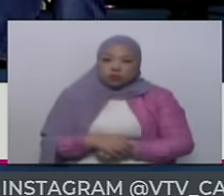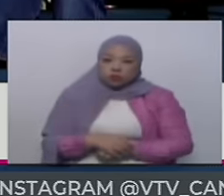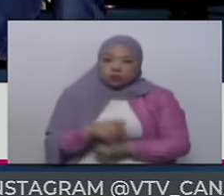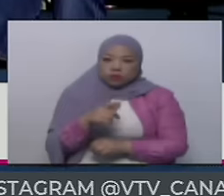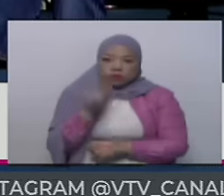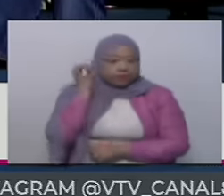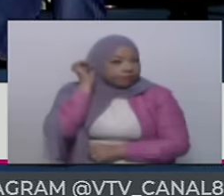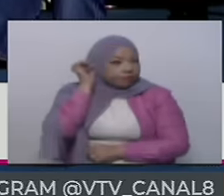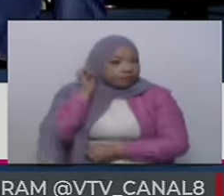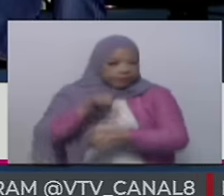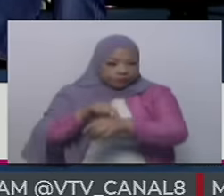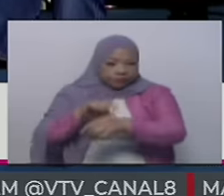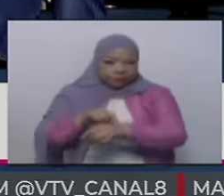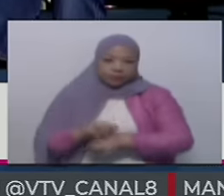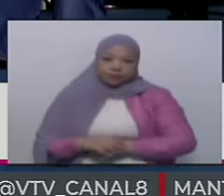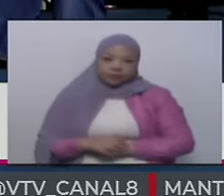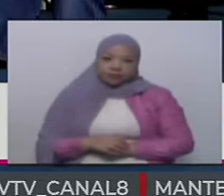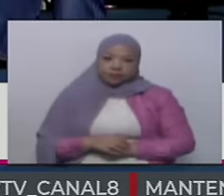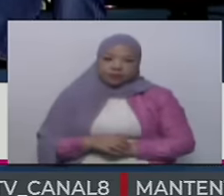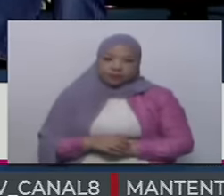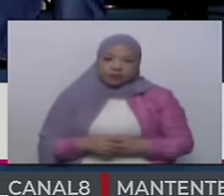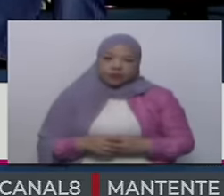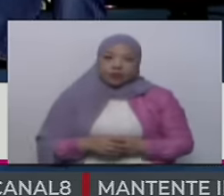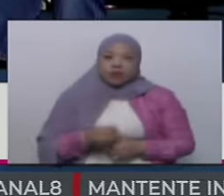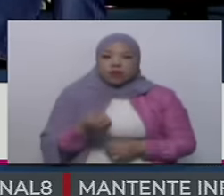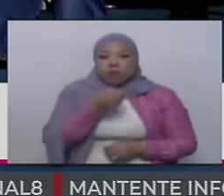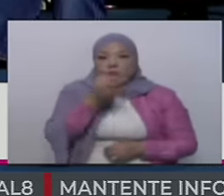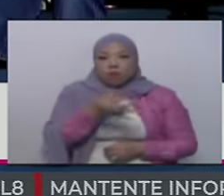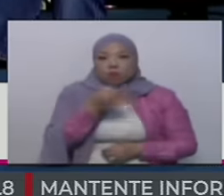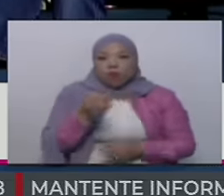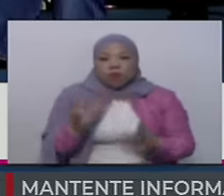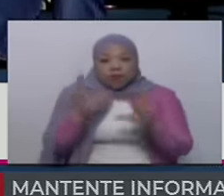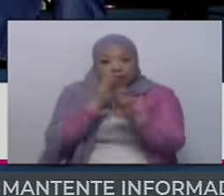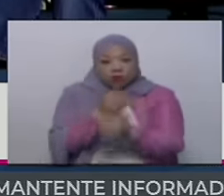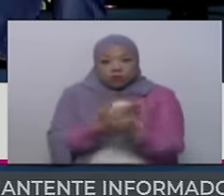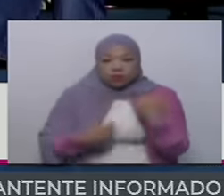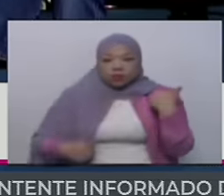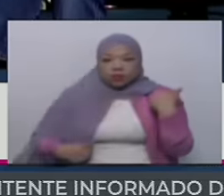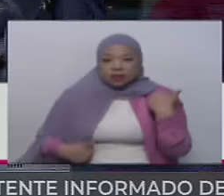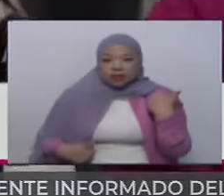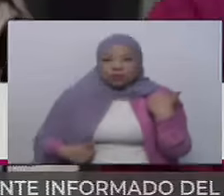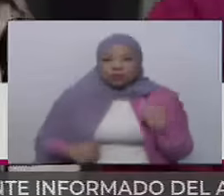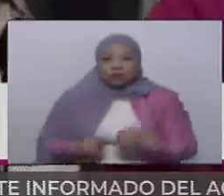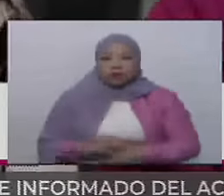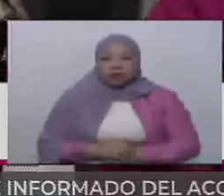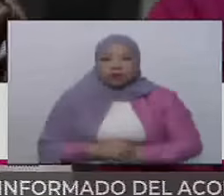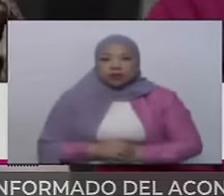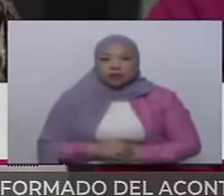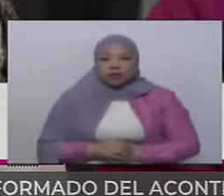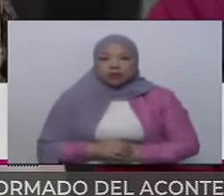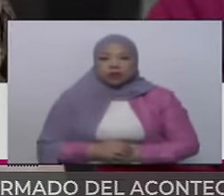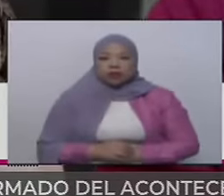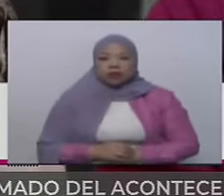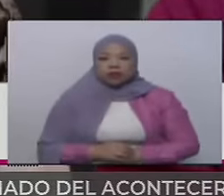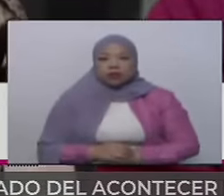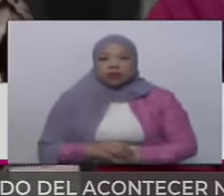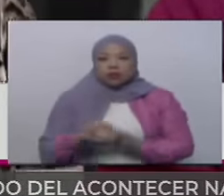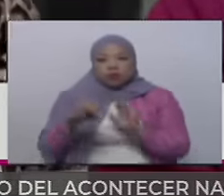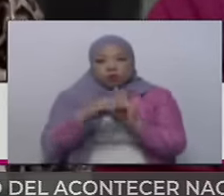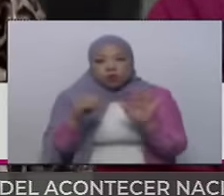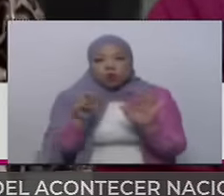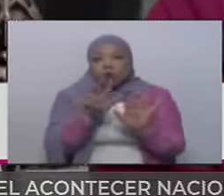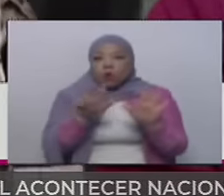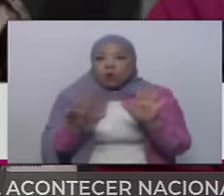Doctora. Buenas tardes, mi querido presidente. Bueno, nuestra Constitución, en nuestros artículos